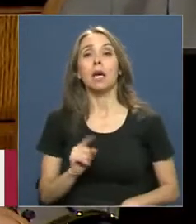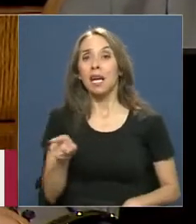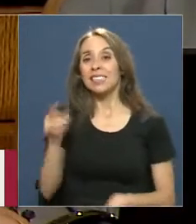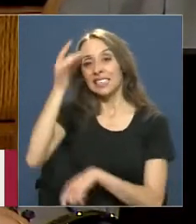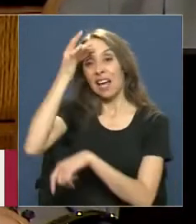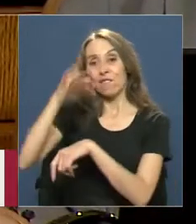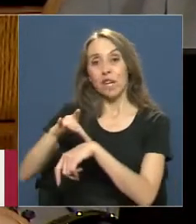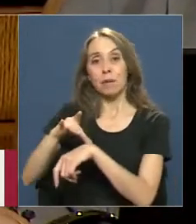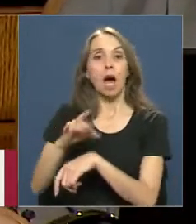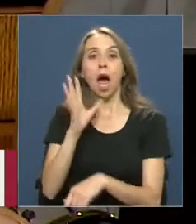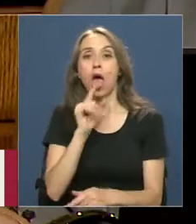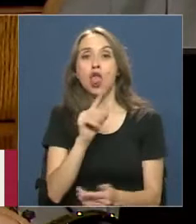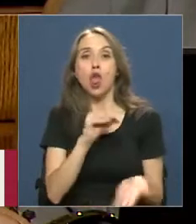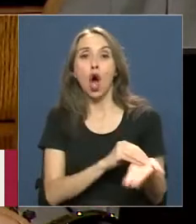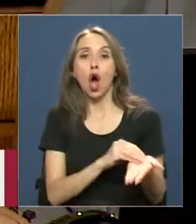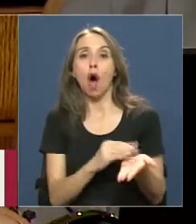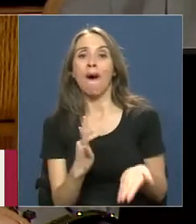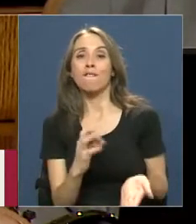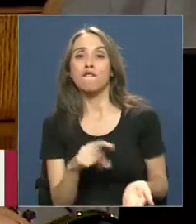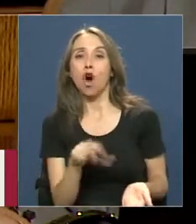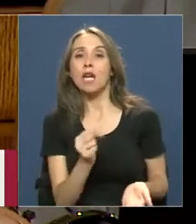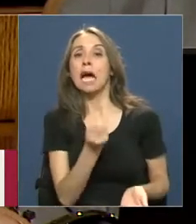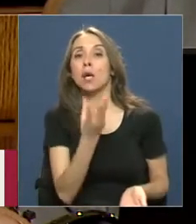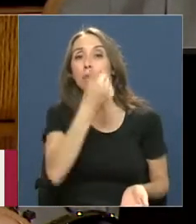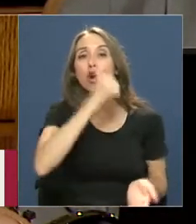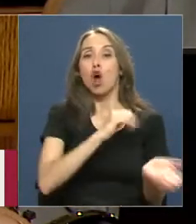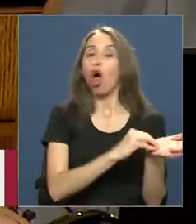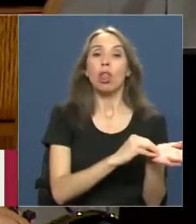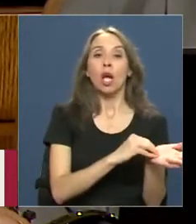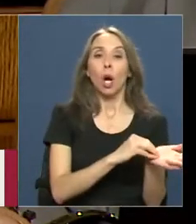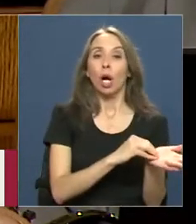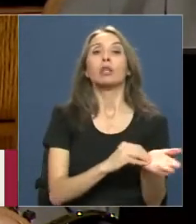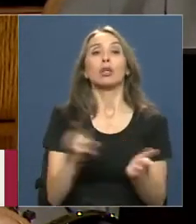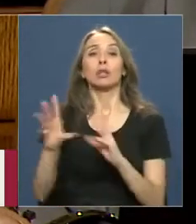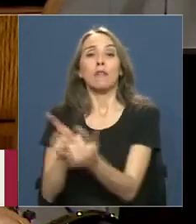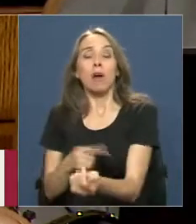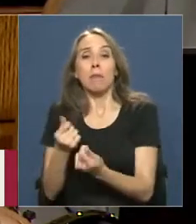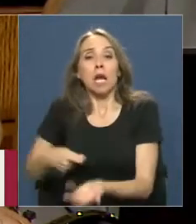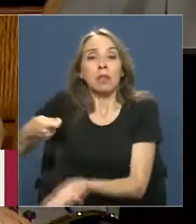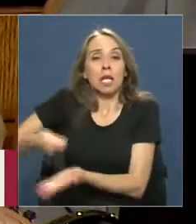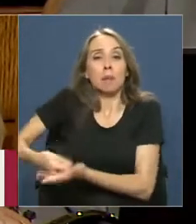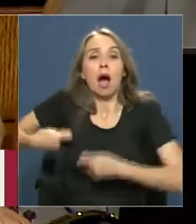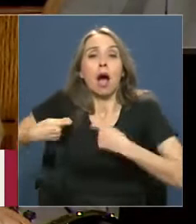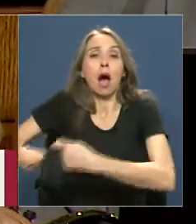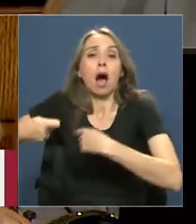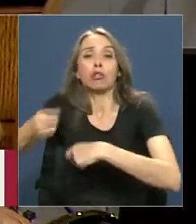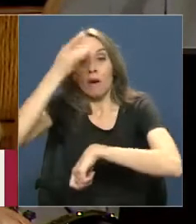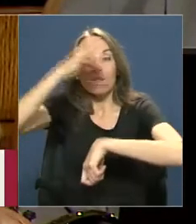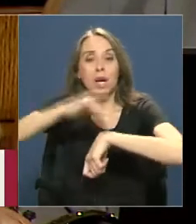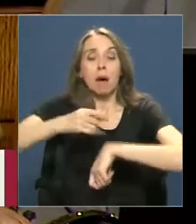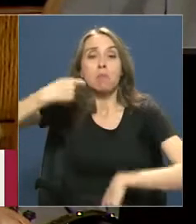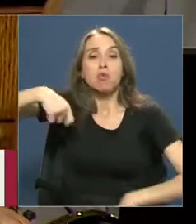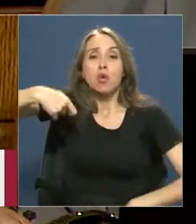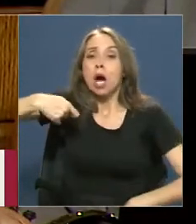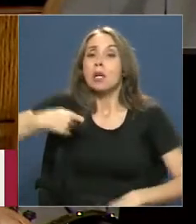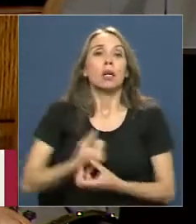términos económicos y los costos que eso significa para la familia. Y no solamente en términos de lo que cuesta la enfermedad, sino de la